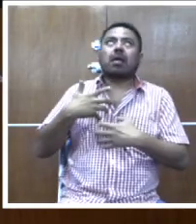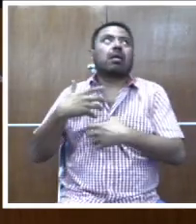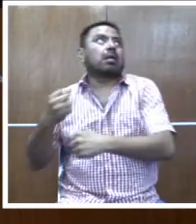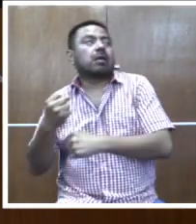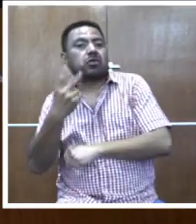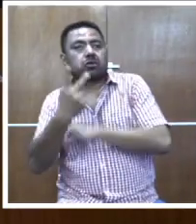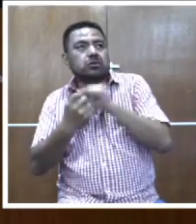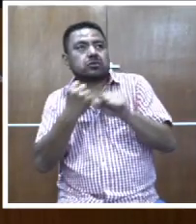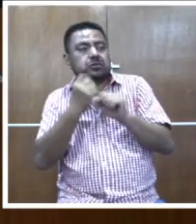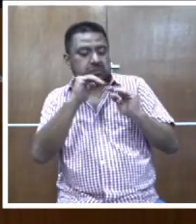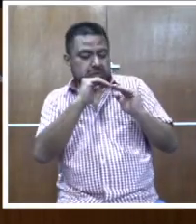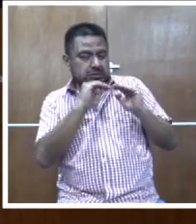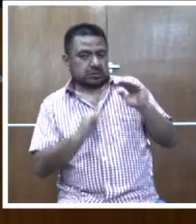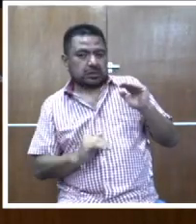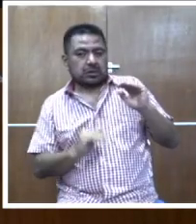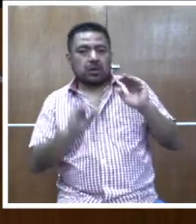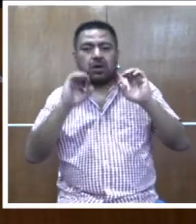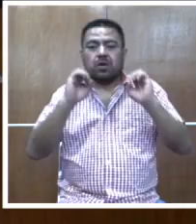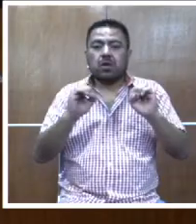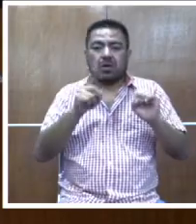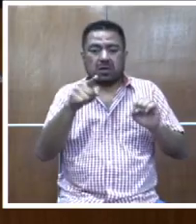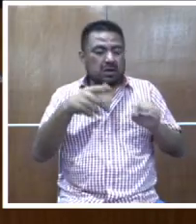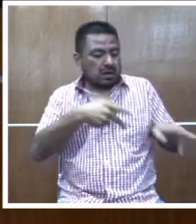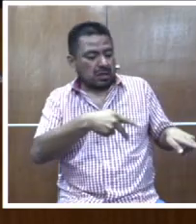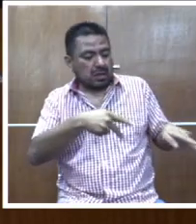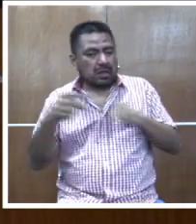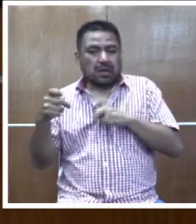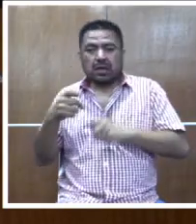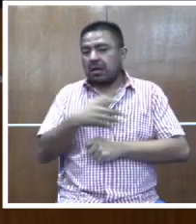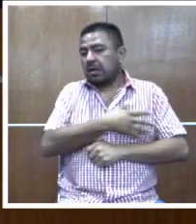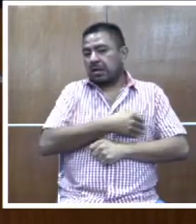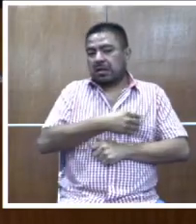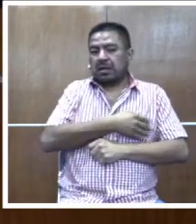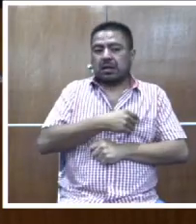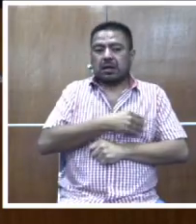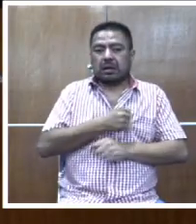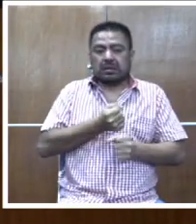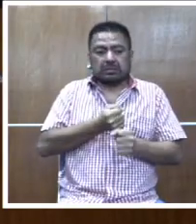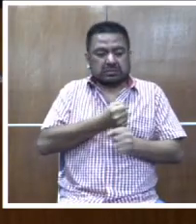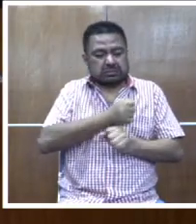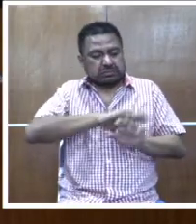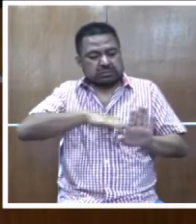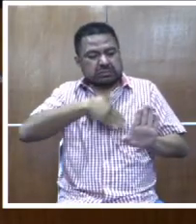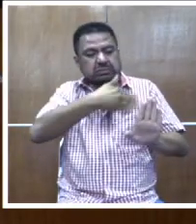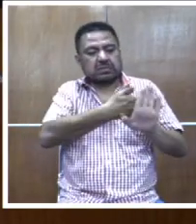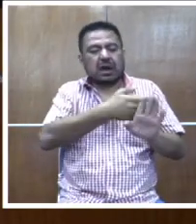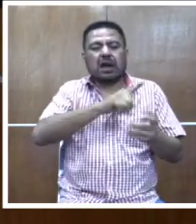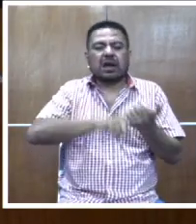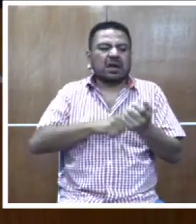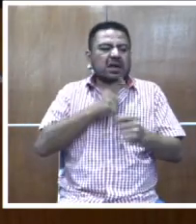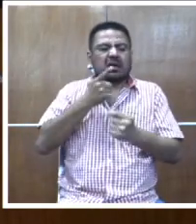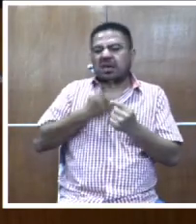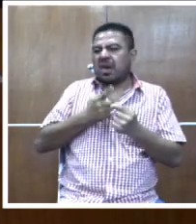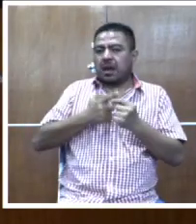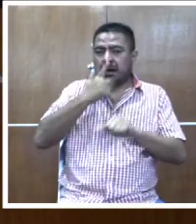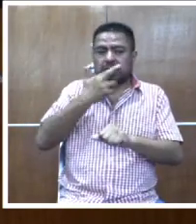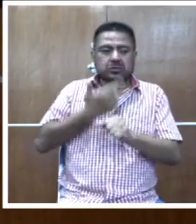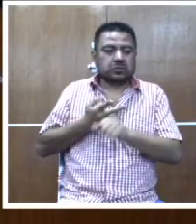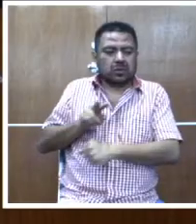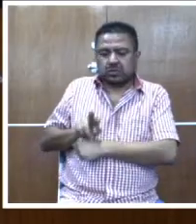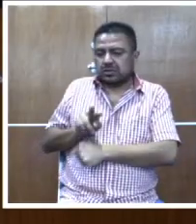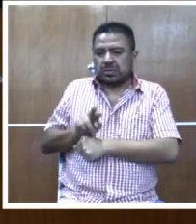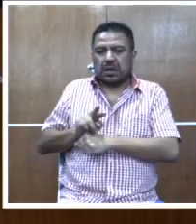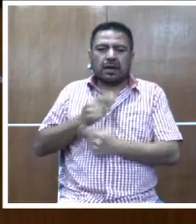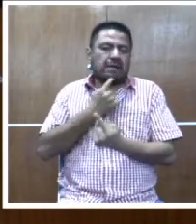edad, si en el momento de la sustracción se emplea violencia en contra de quien ejerciera la guardia o custodia del menor